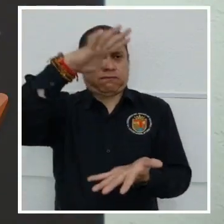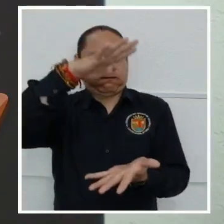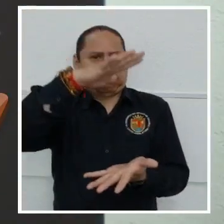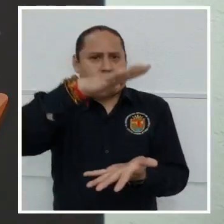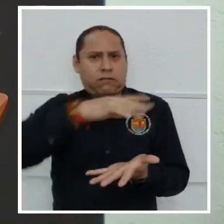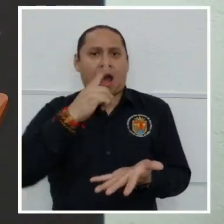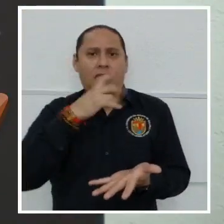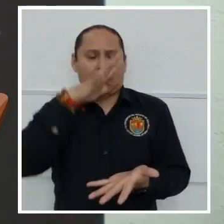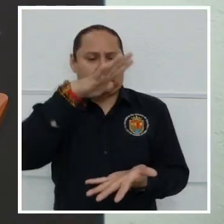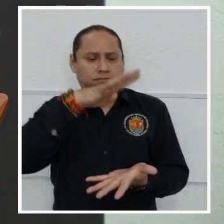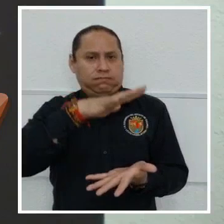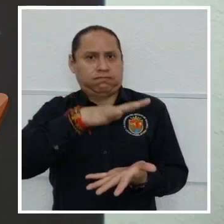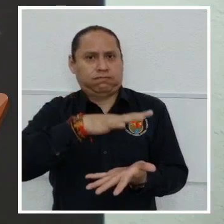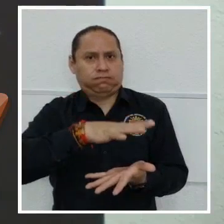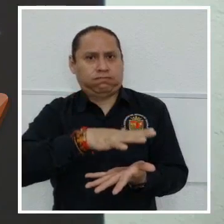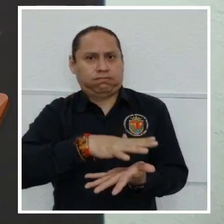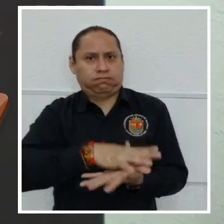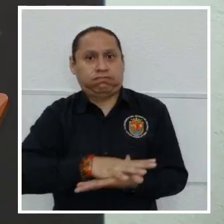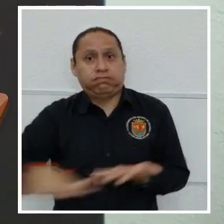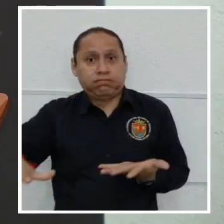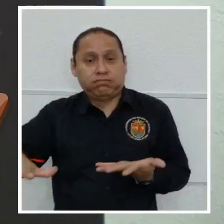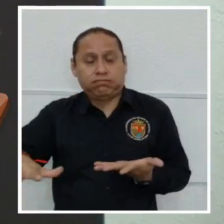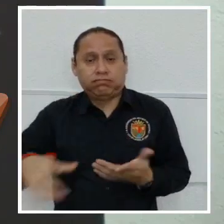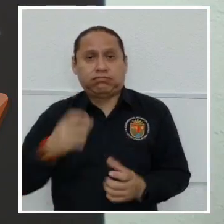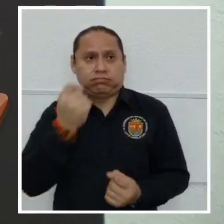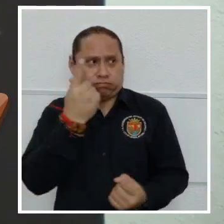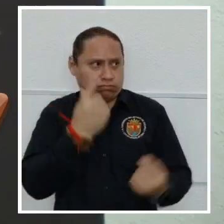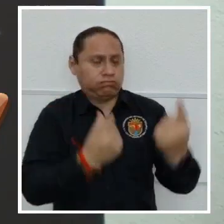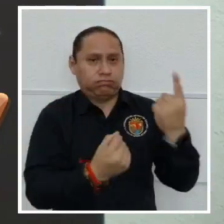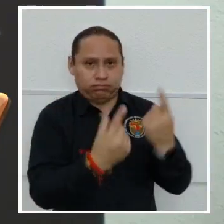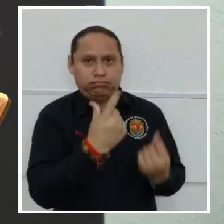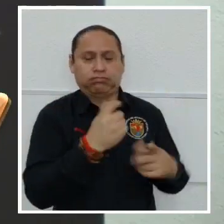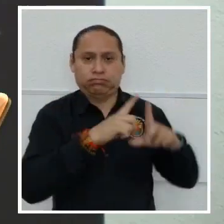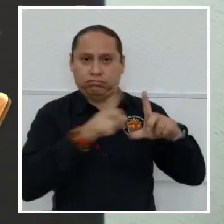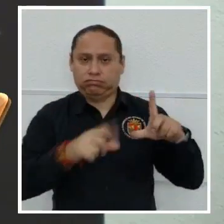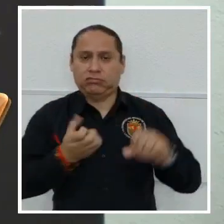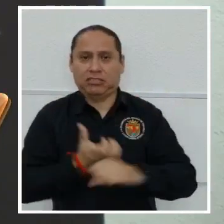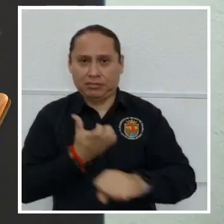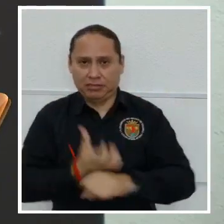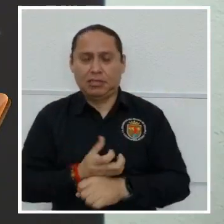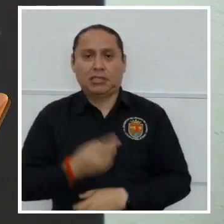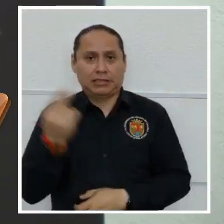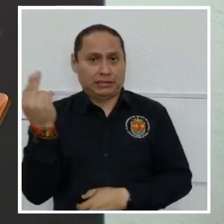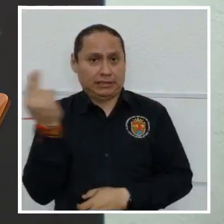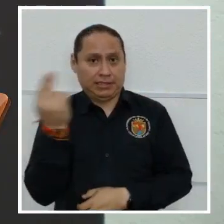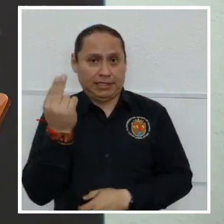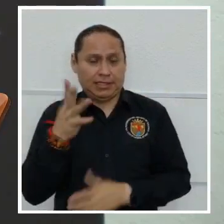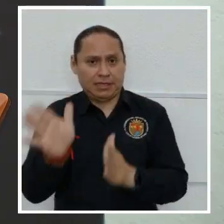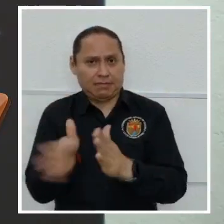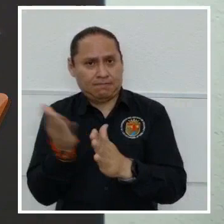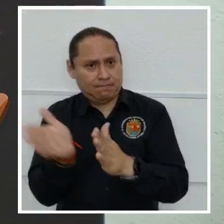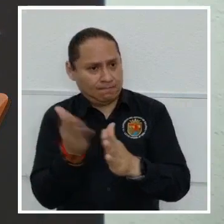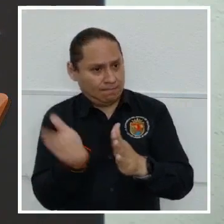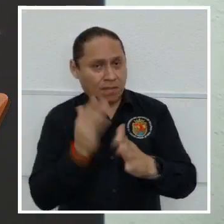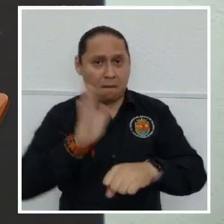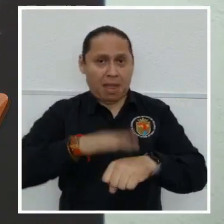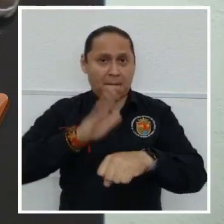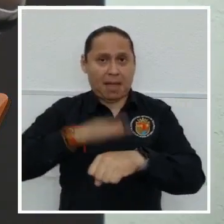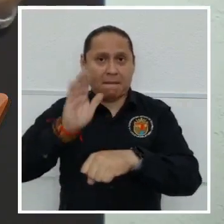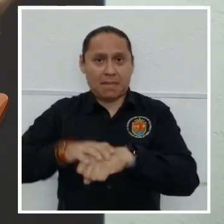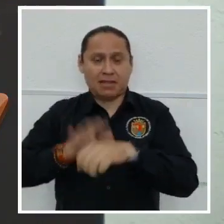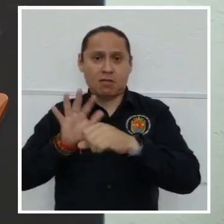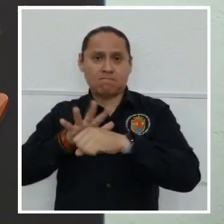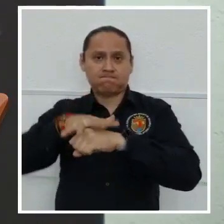las precipitaciones Asimismo se requiere invertir en infraestructura y planeación